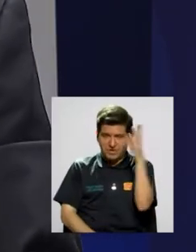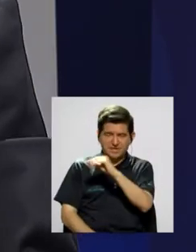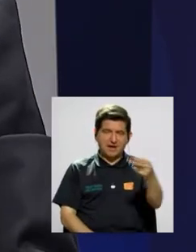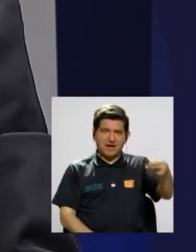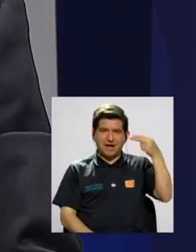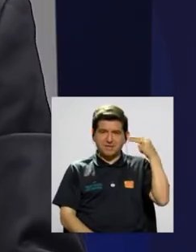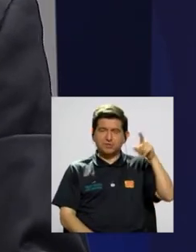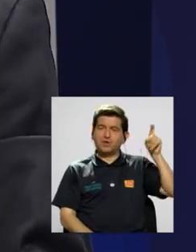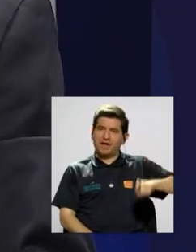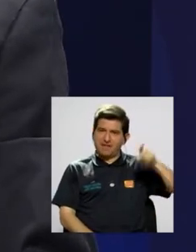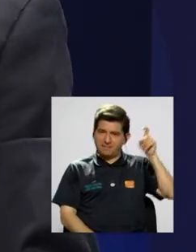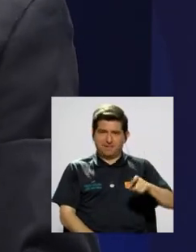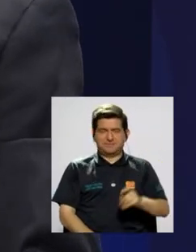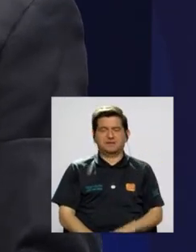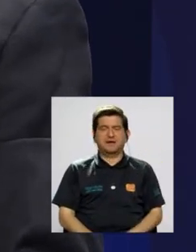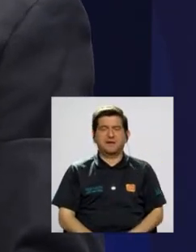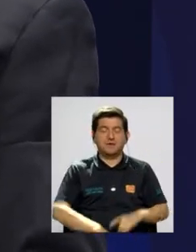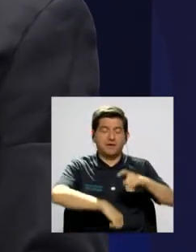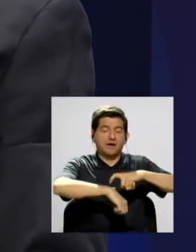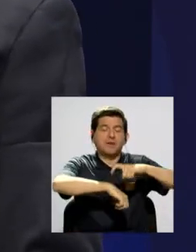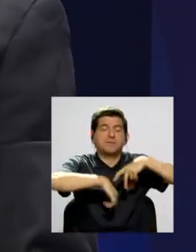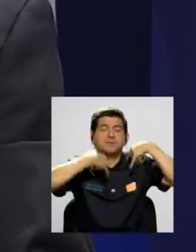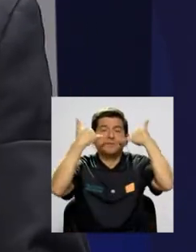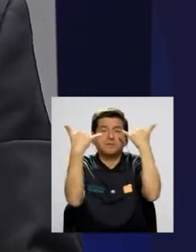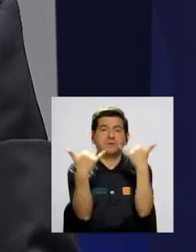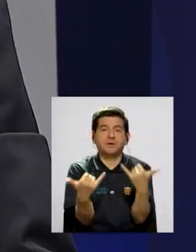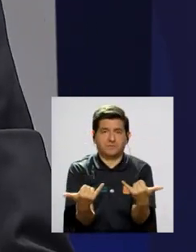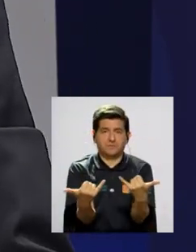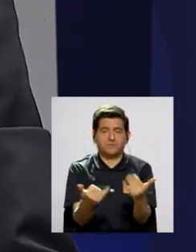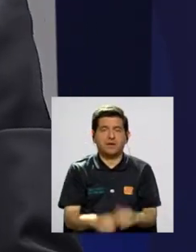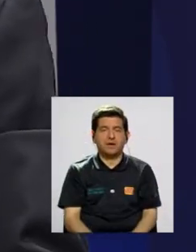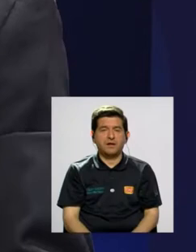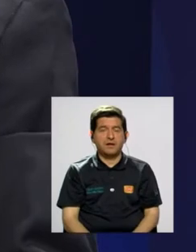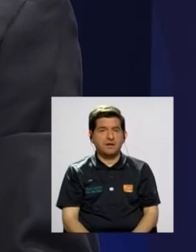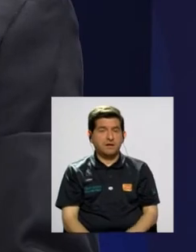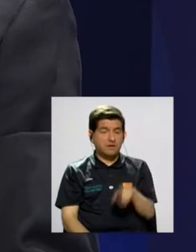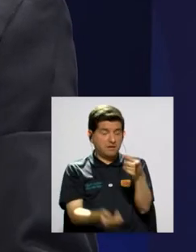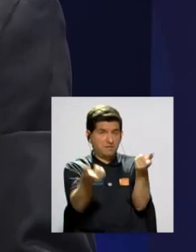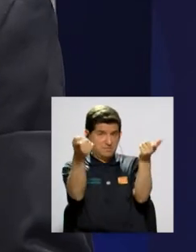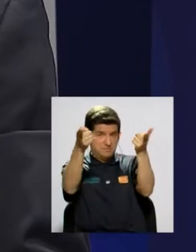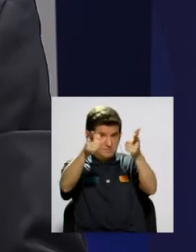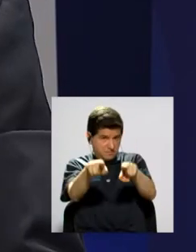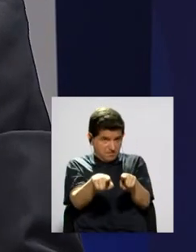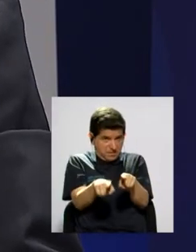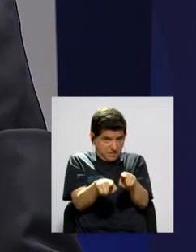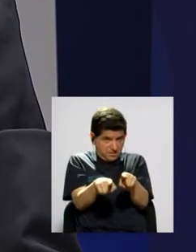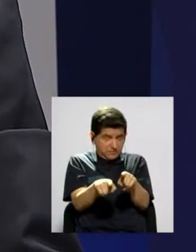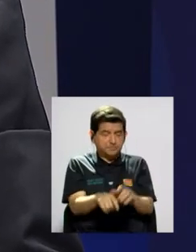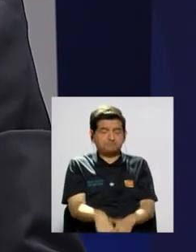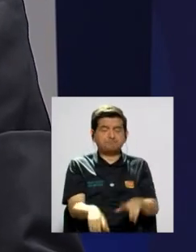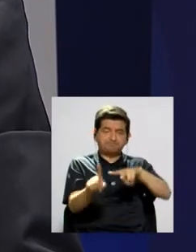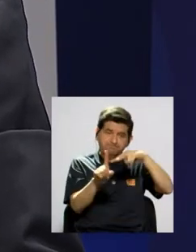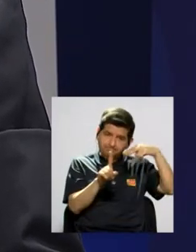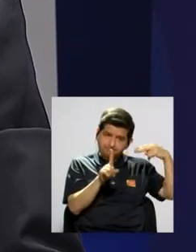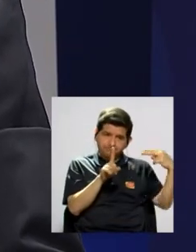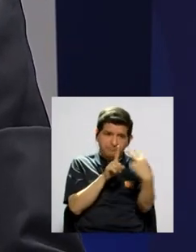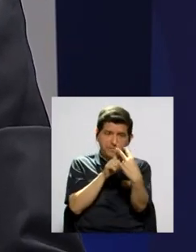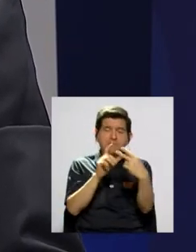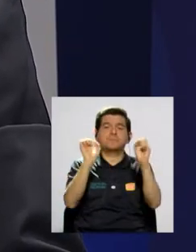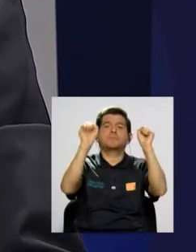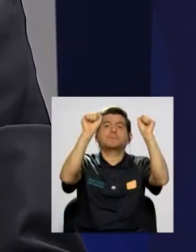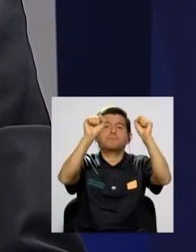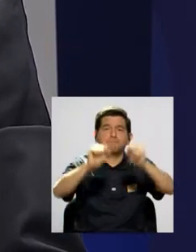histórica, con el momento que estamos viviendo, donde las señales tienen que ir en la perspectiva de